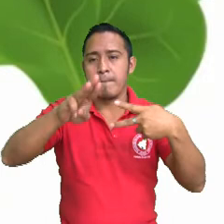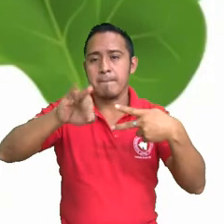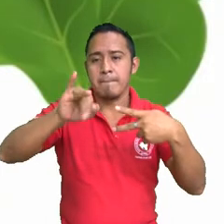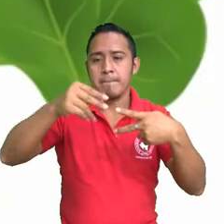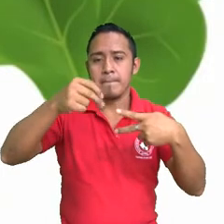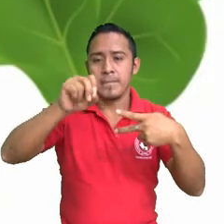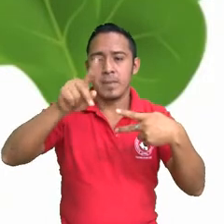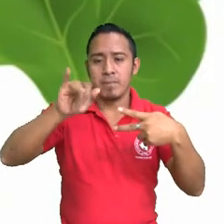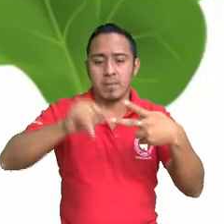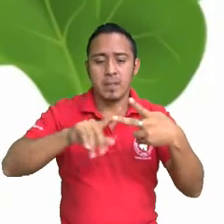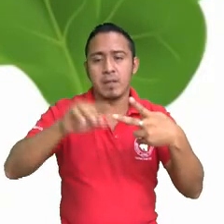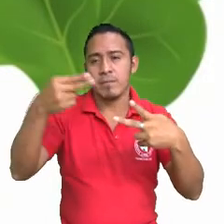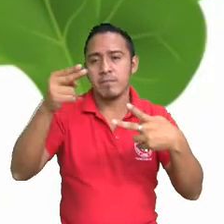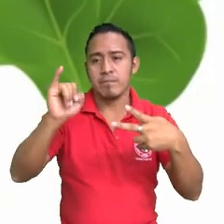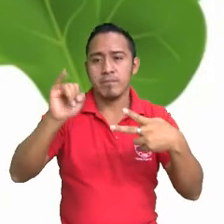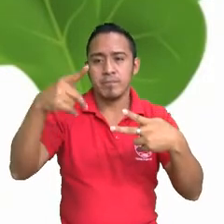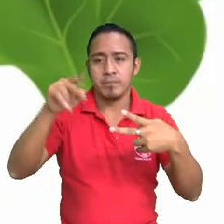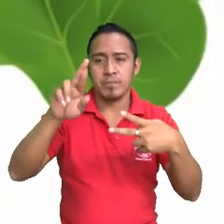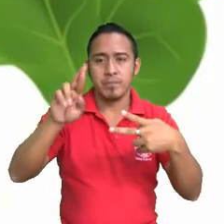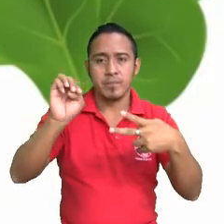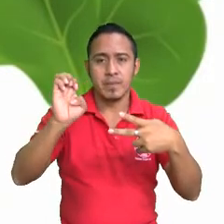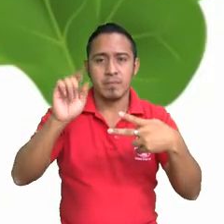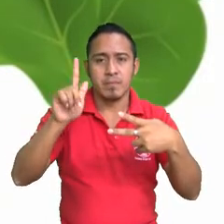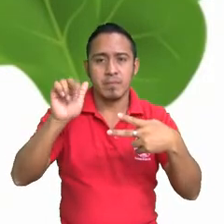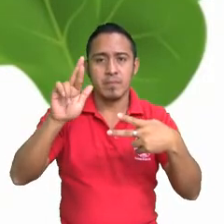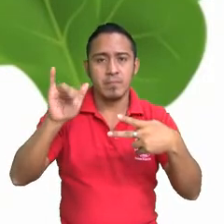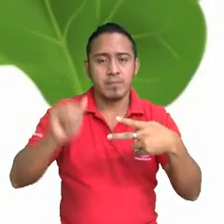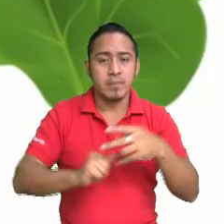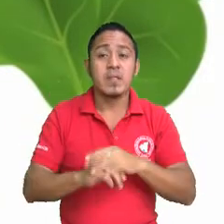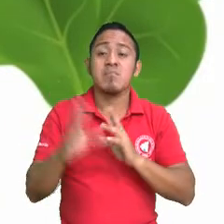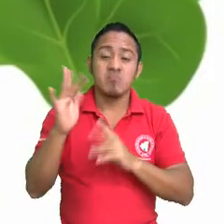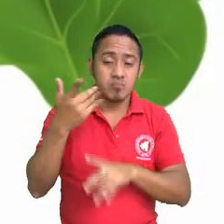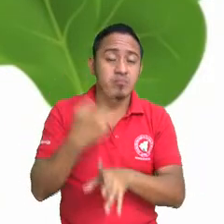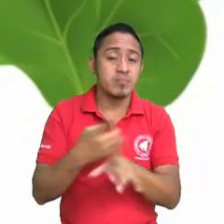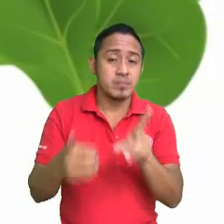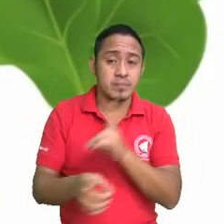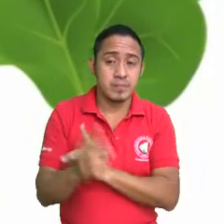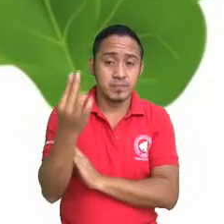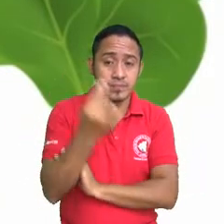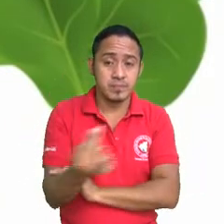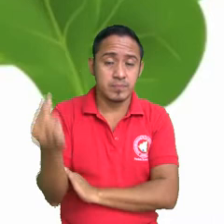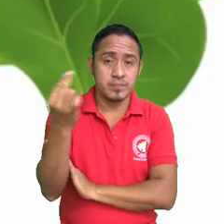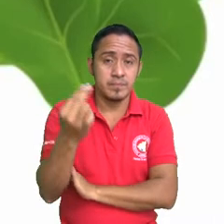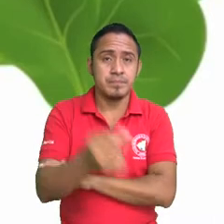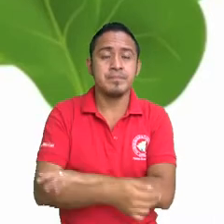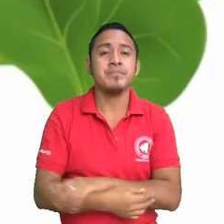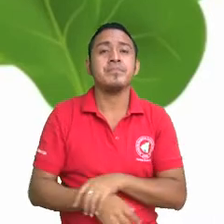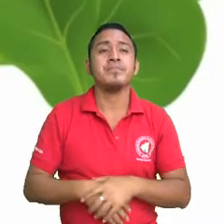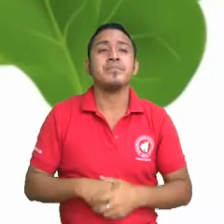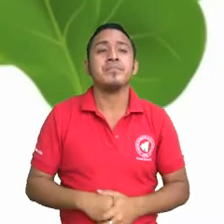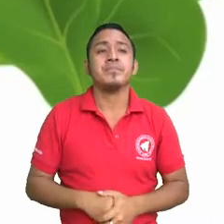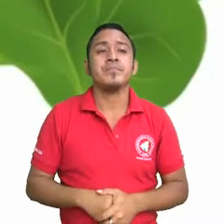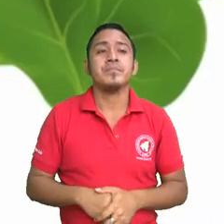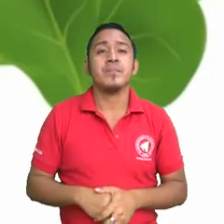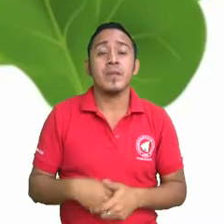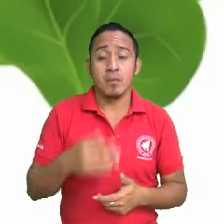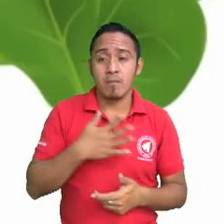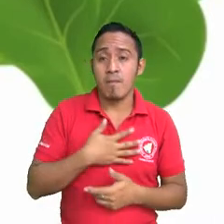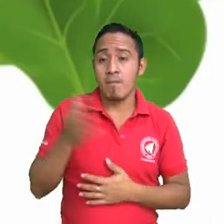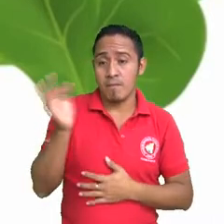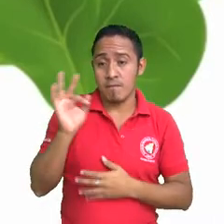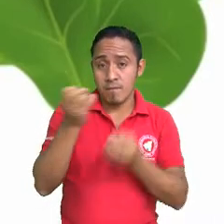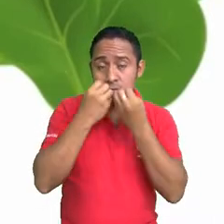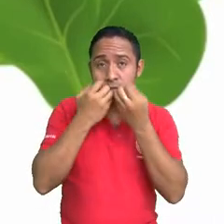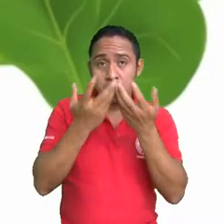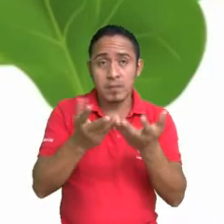algún padecimiento, miopía, correcto. Así es, correcto. Todos deberíamos de usarlo. Como dato personal,